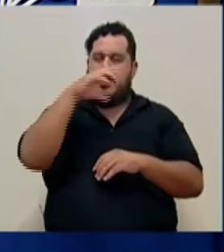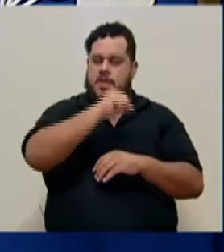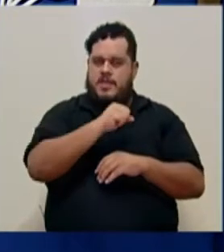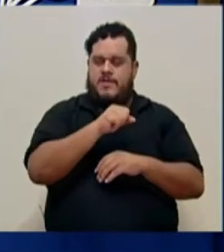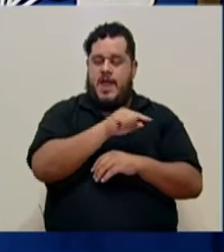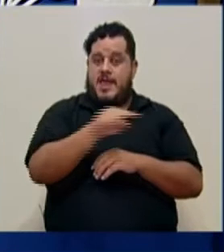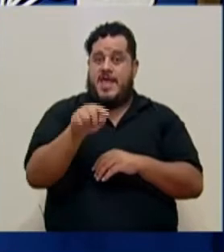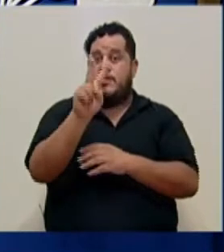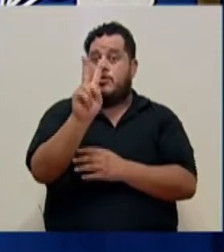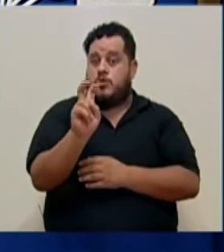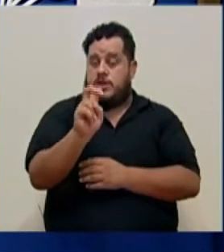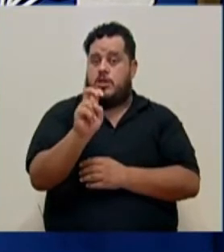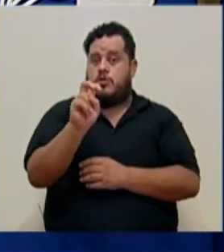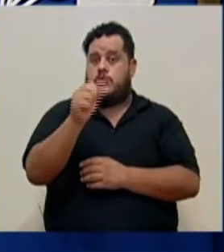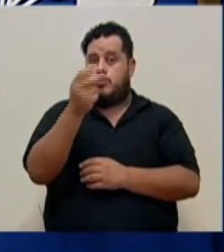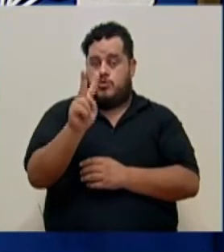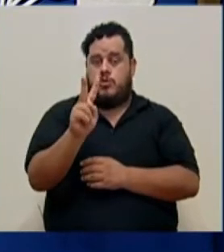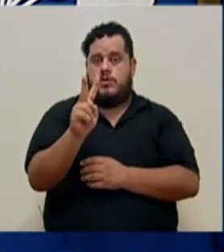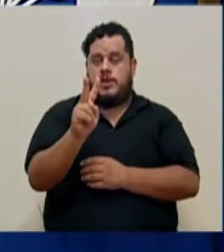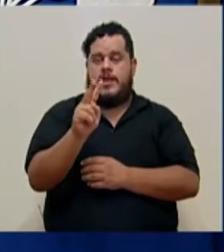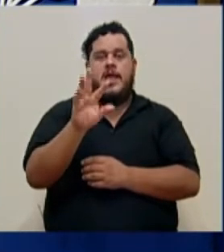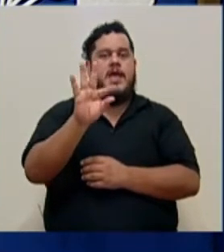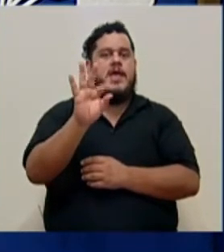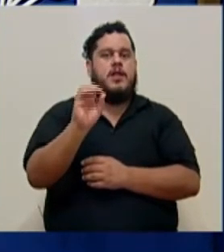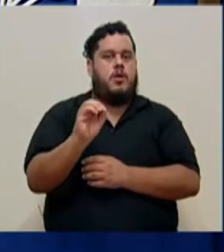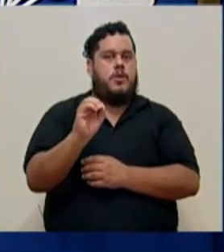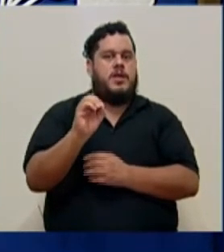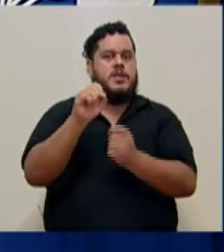que de esos 212, el